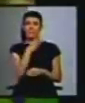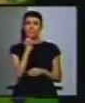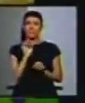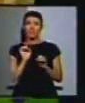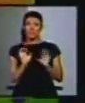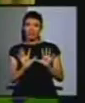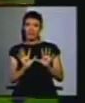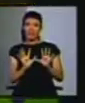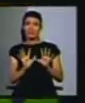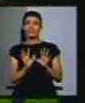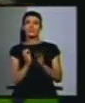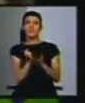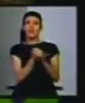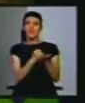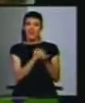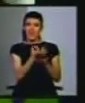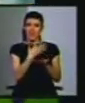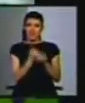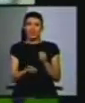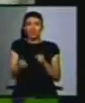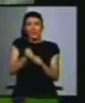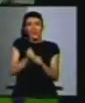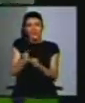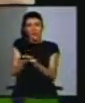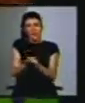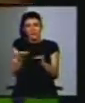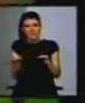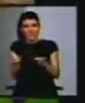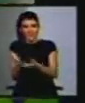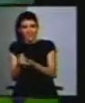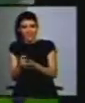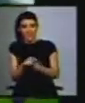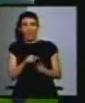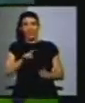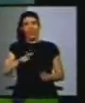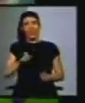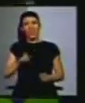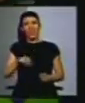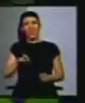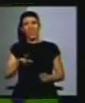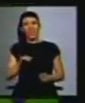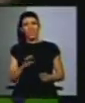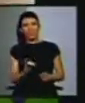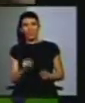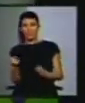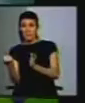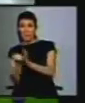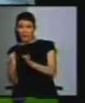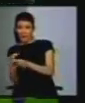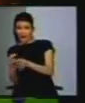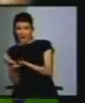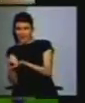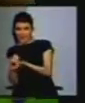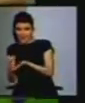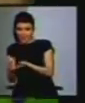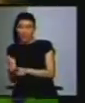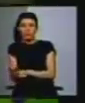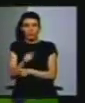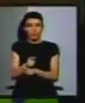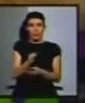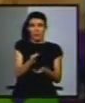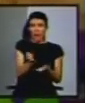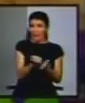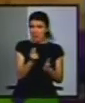310 medicamentos bioequivalentes, genéricos que producen el mismo efecto que los de marca, sin embargo, todavía es difícil